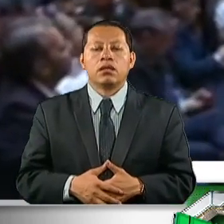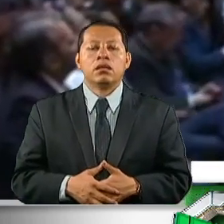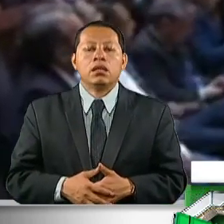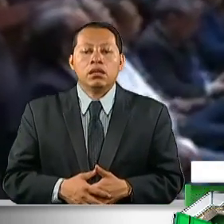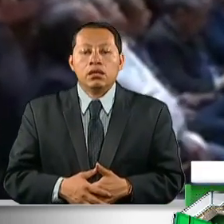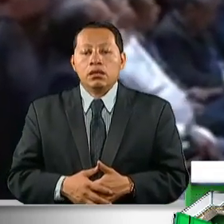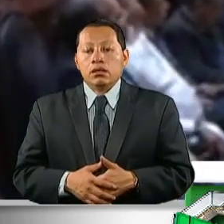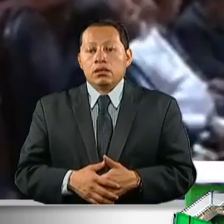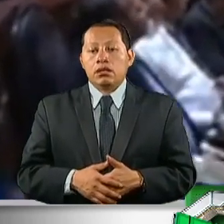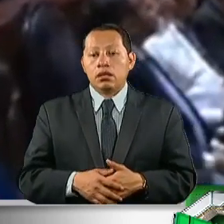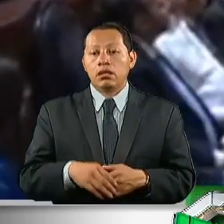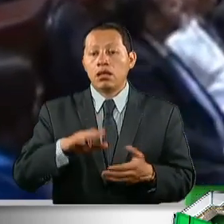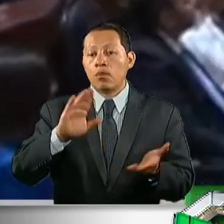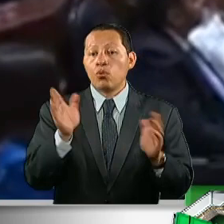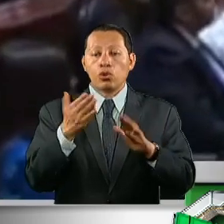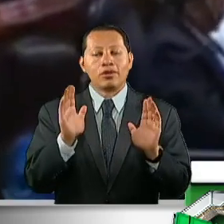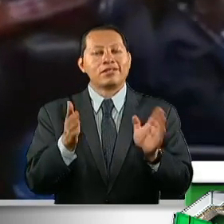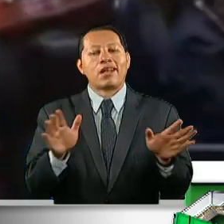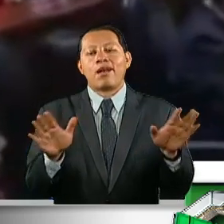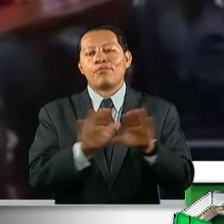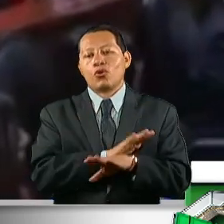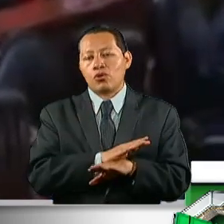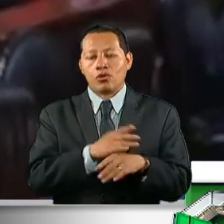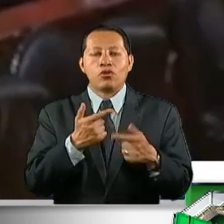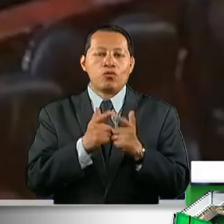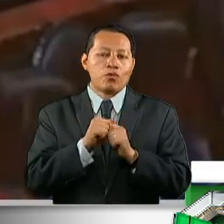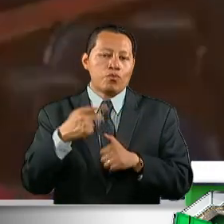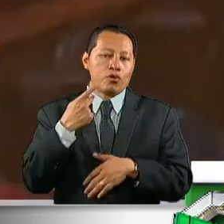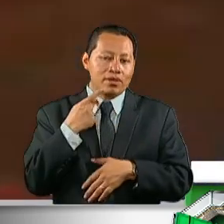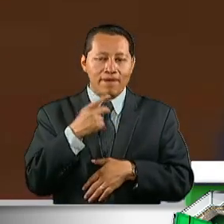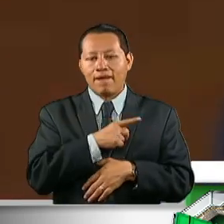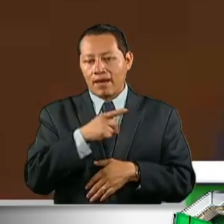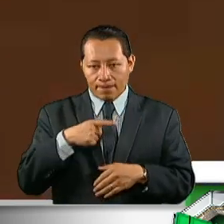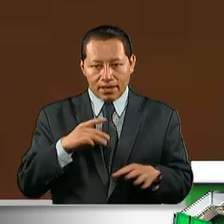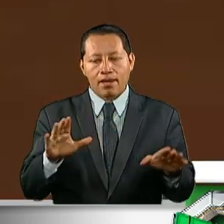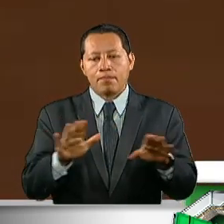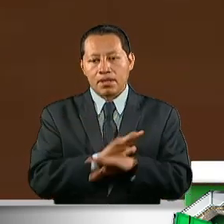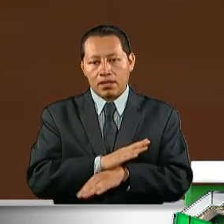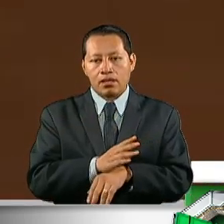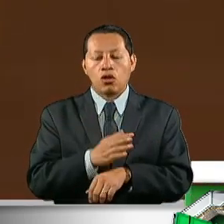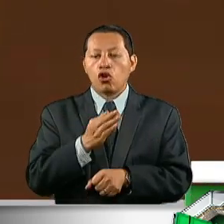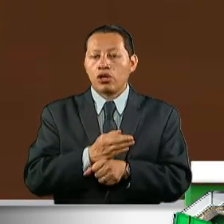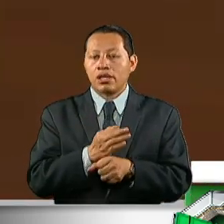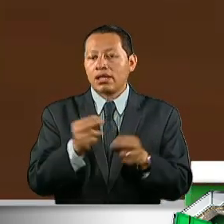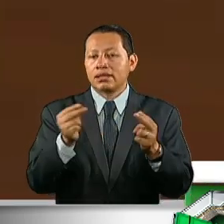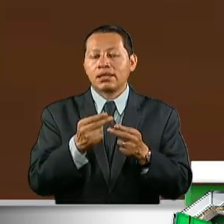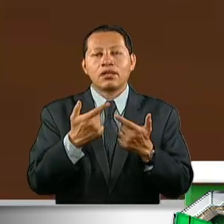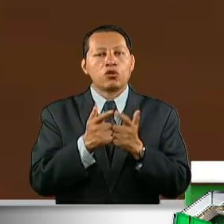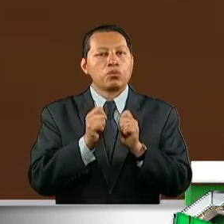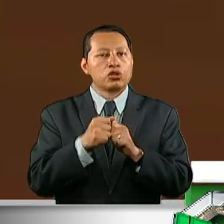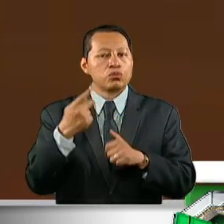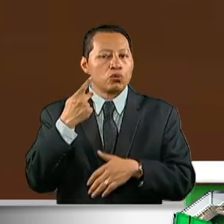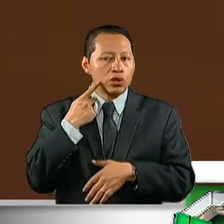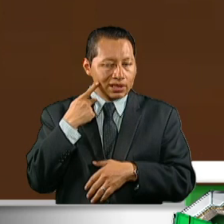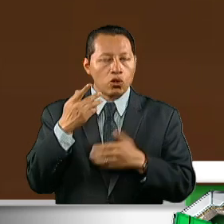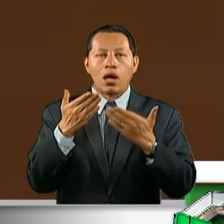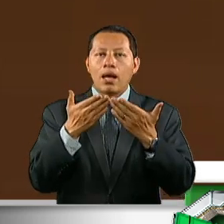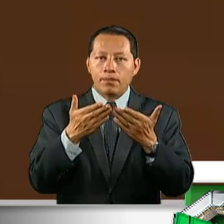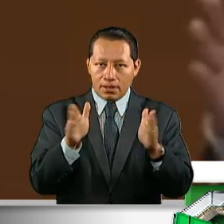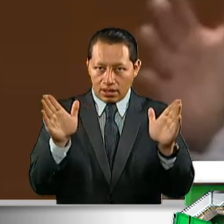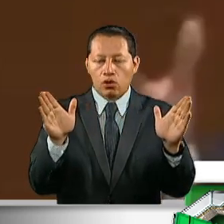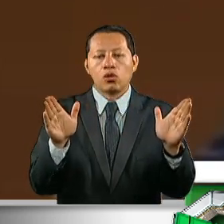el mundo ha cambiado los partidos políticos tienen que cambiar hoy necesitamos partidos políticos abiertos